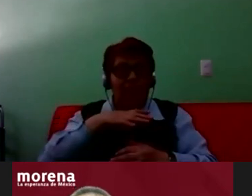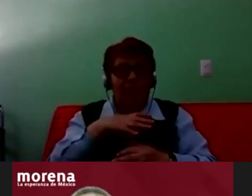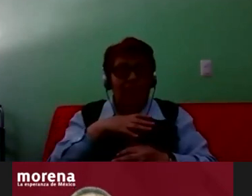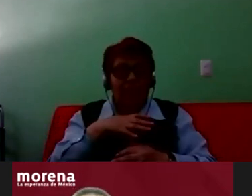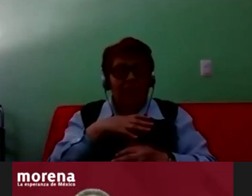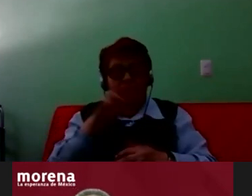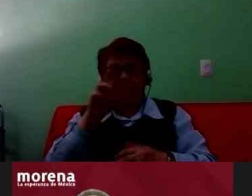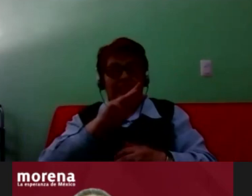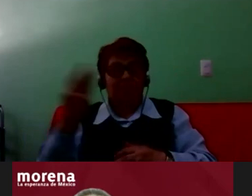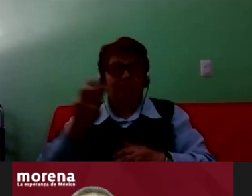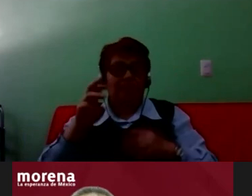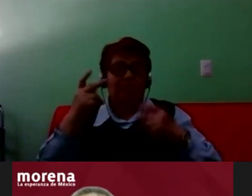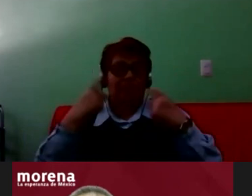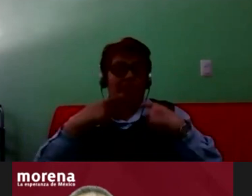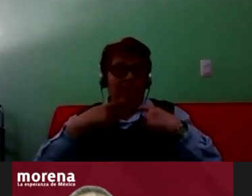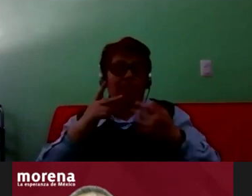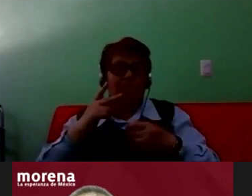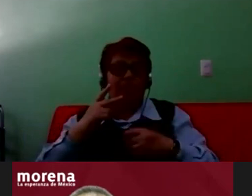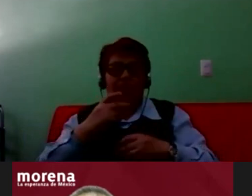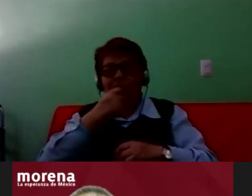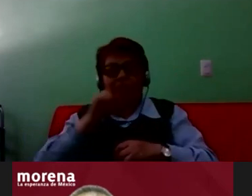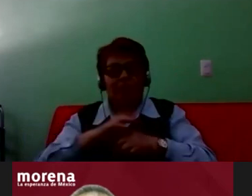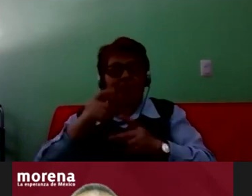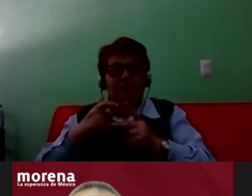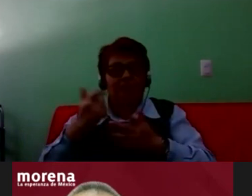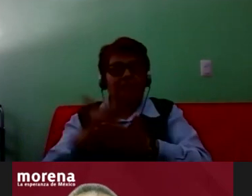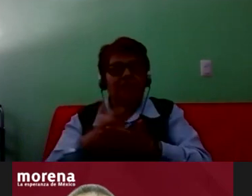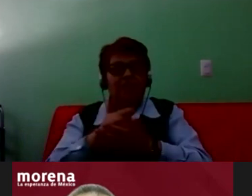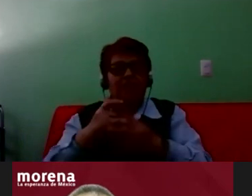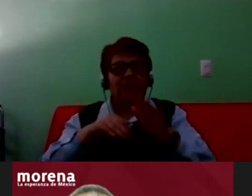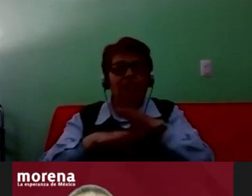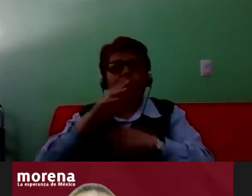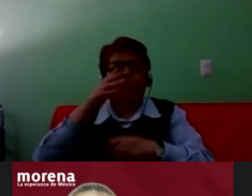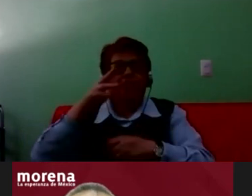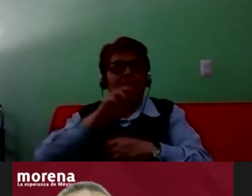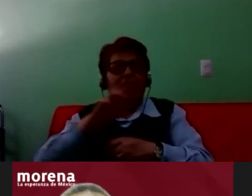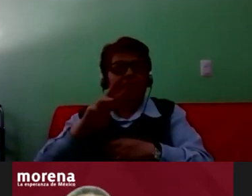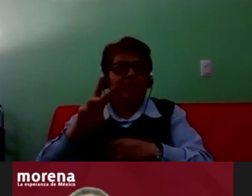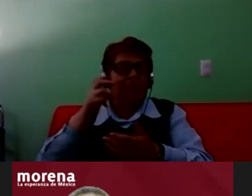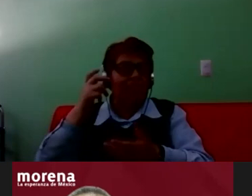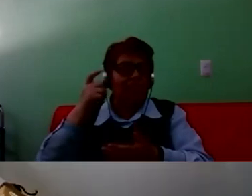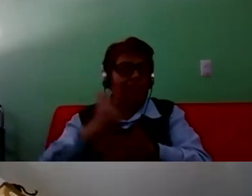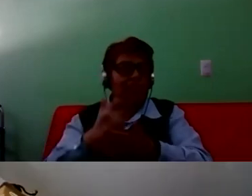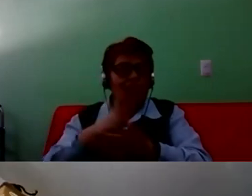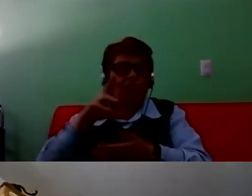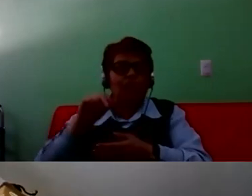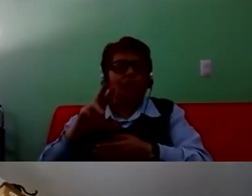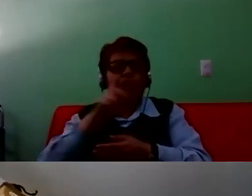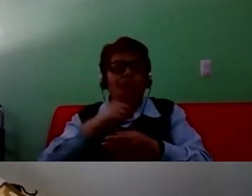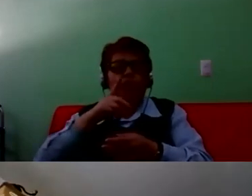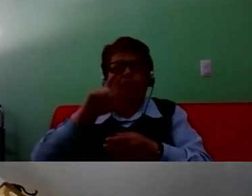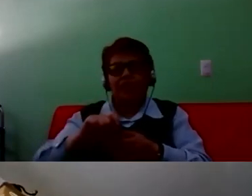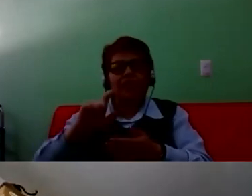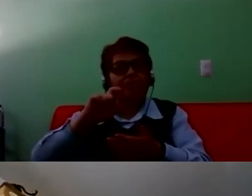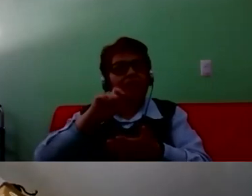300 personas, la Secretaría de Finanzas me cobra el impuesto sobre 300 personas, no sobre las 20 que pagaron el boleto, y eso no queda